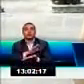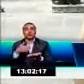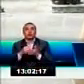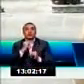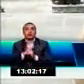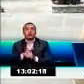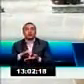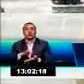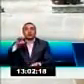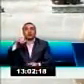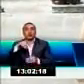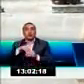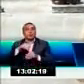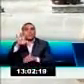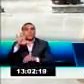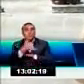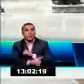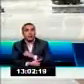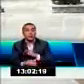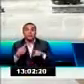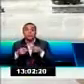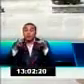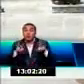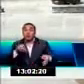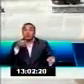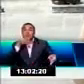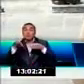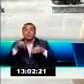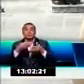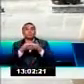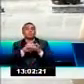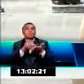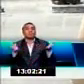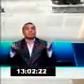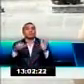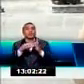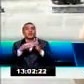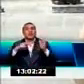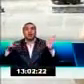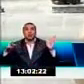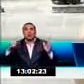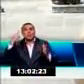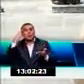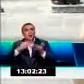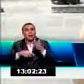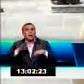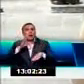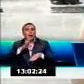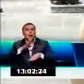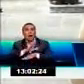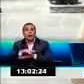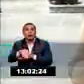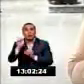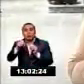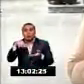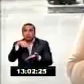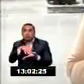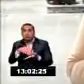instituciones educativas de este país. Sin embargo, explicó que se han habilitado plataformas digitales para que los estudiantes puedan estar al día.